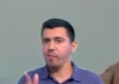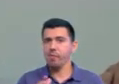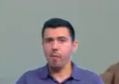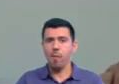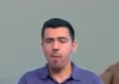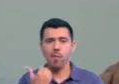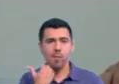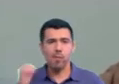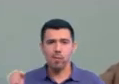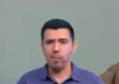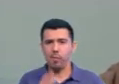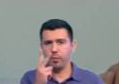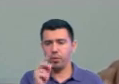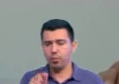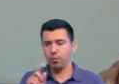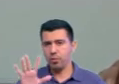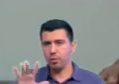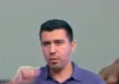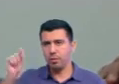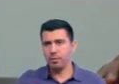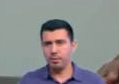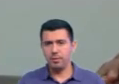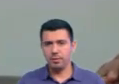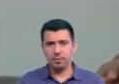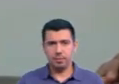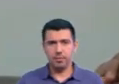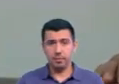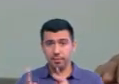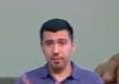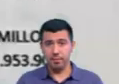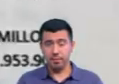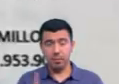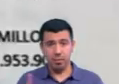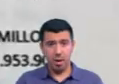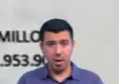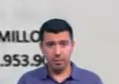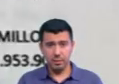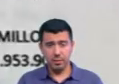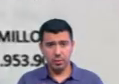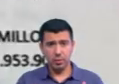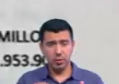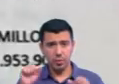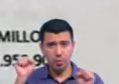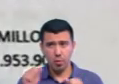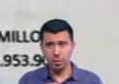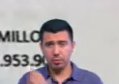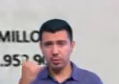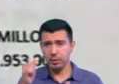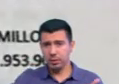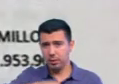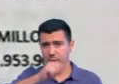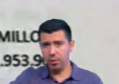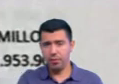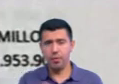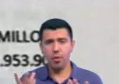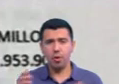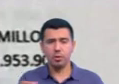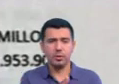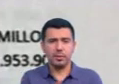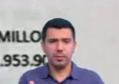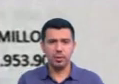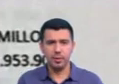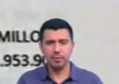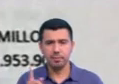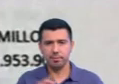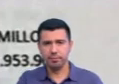ocaña era del 2.5 por. con esta persona la administración municipal ya habría contratado este año más de 80 millones de pesos la alcaldesa